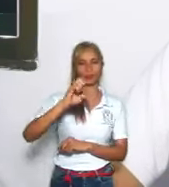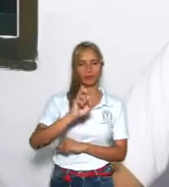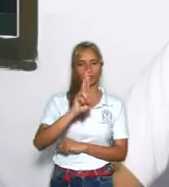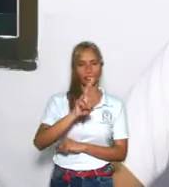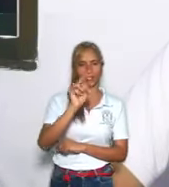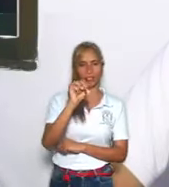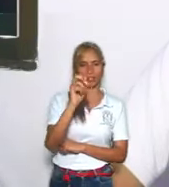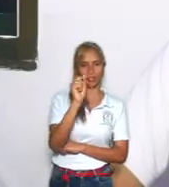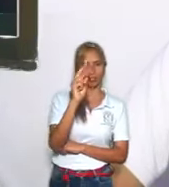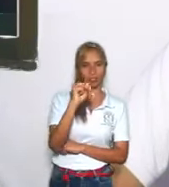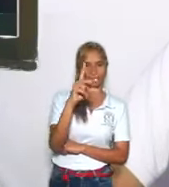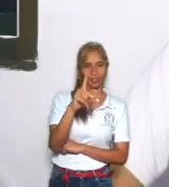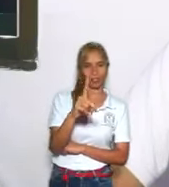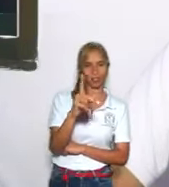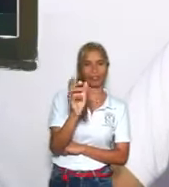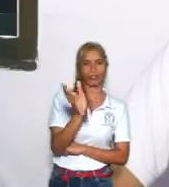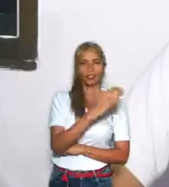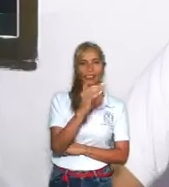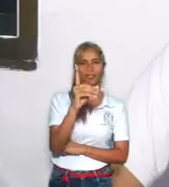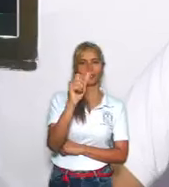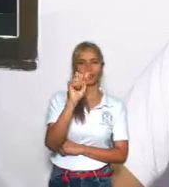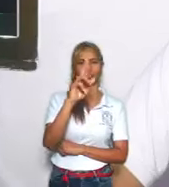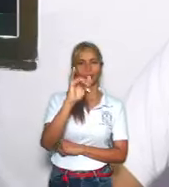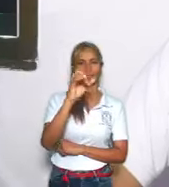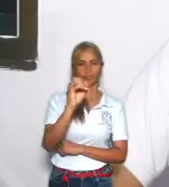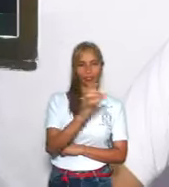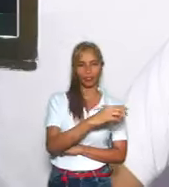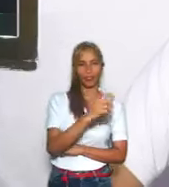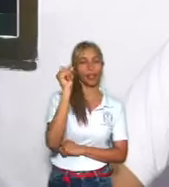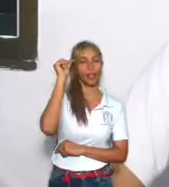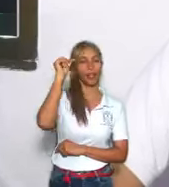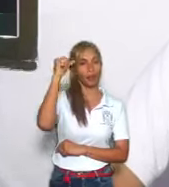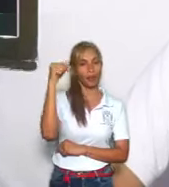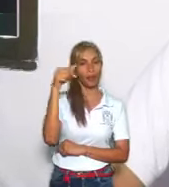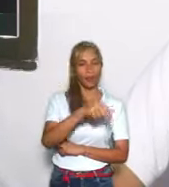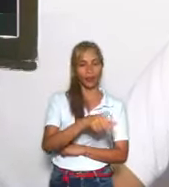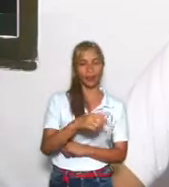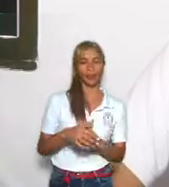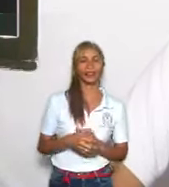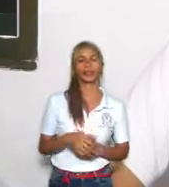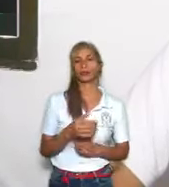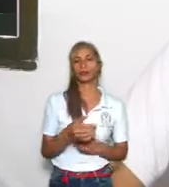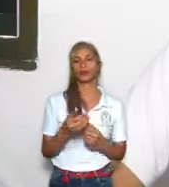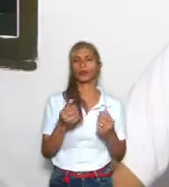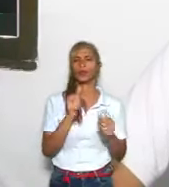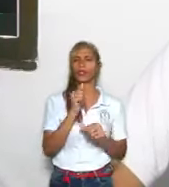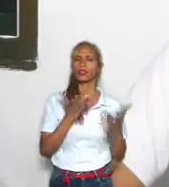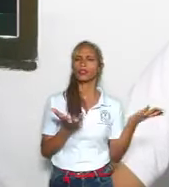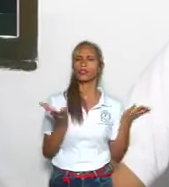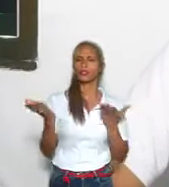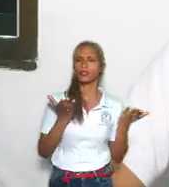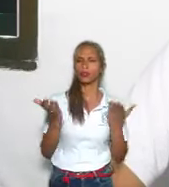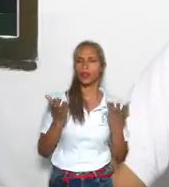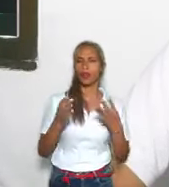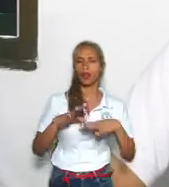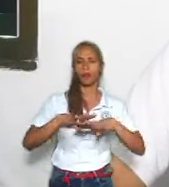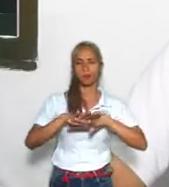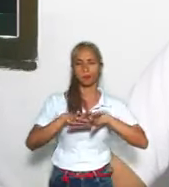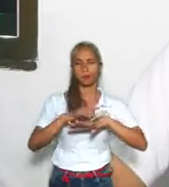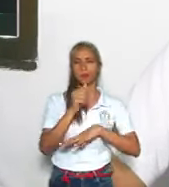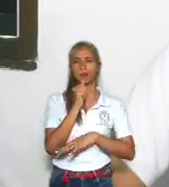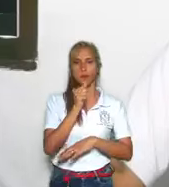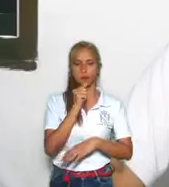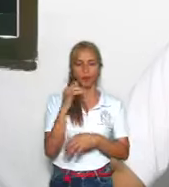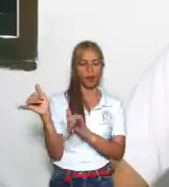prestamos servicios a los calarqueños como acueducto, alcantarillado, aseo, alumbrado público y por supuesto también generación